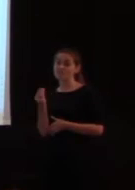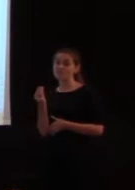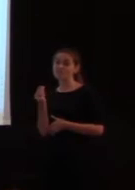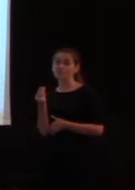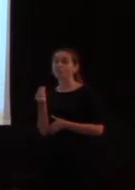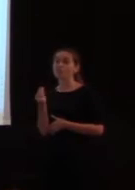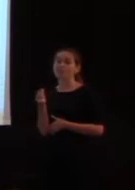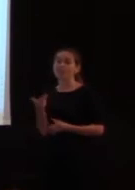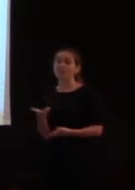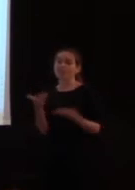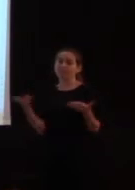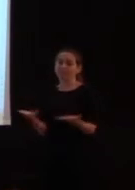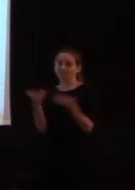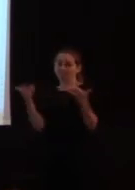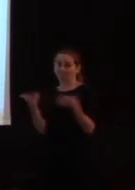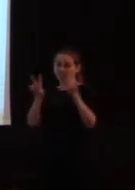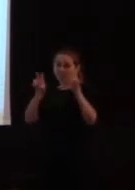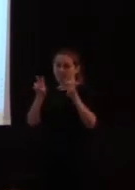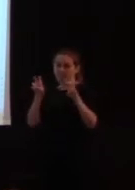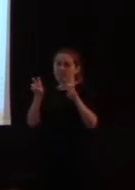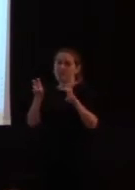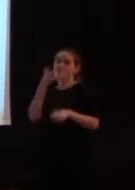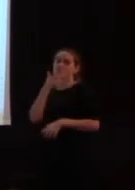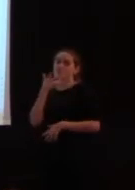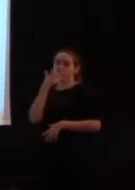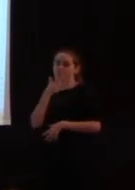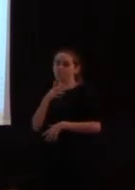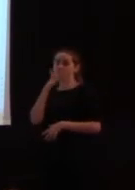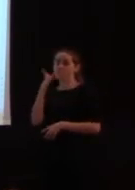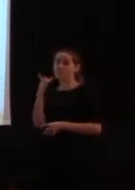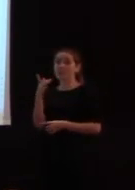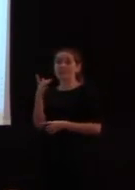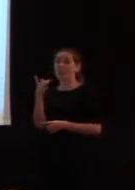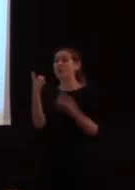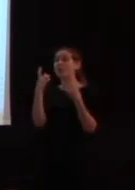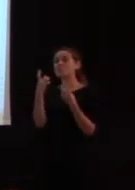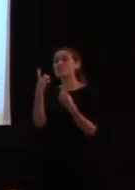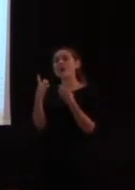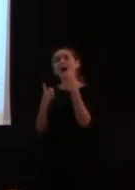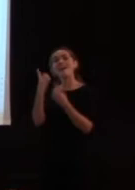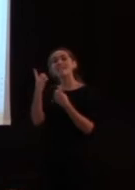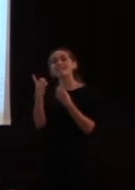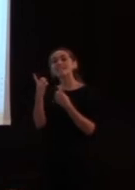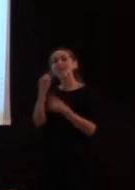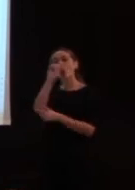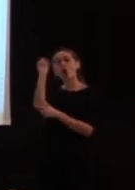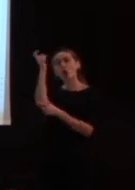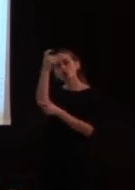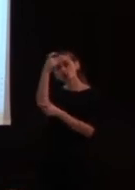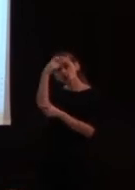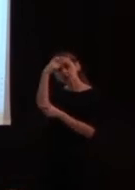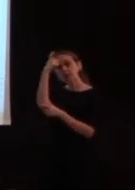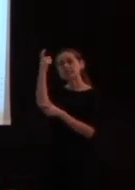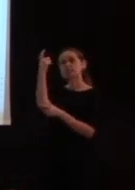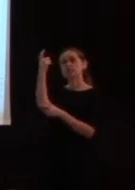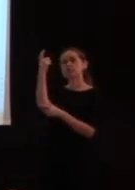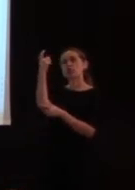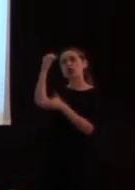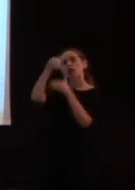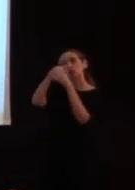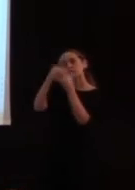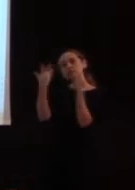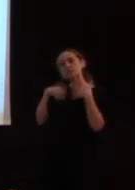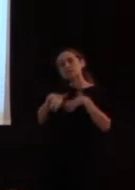desde el punto de vista del conocimiento. Porque los chavales a veces no acaban de interiorizar todas aquellas palabras, todos aquellos términos que encuentran en la